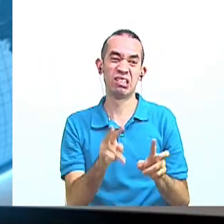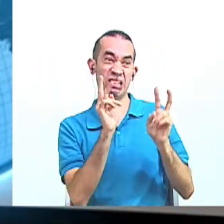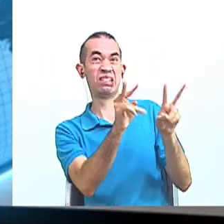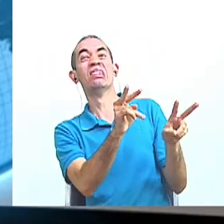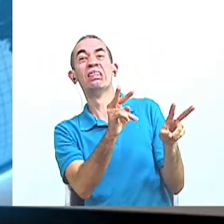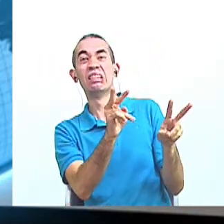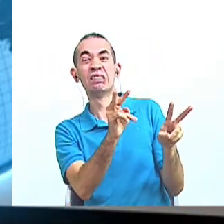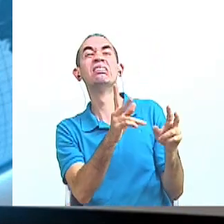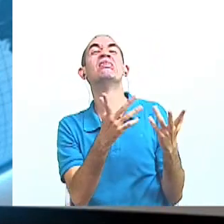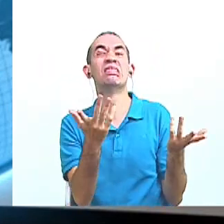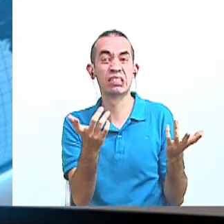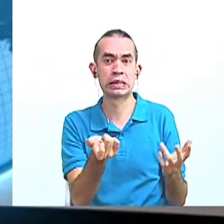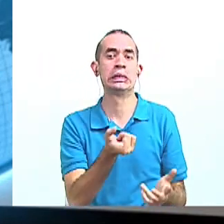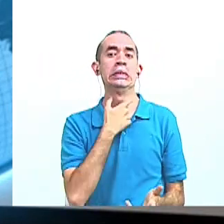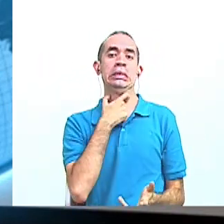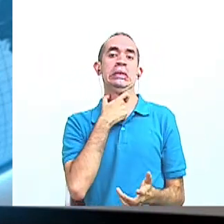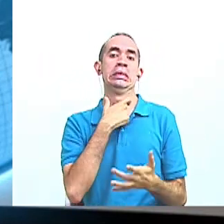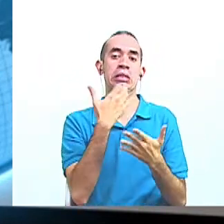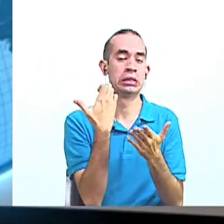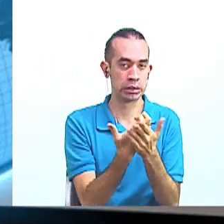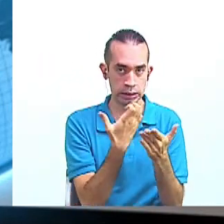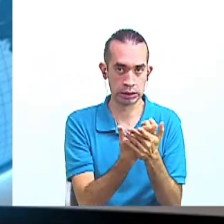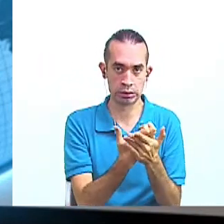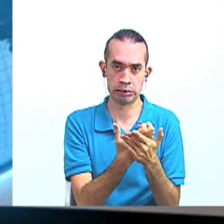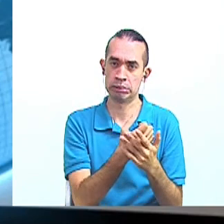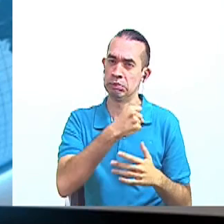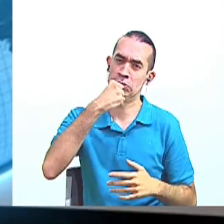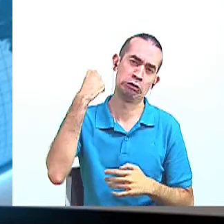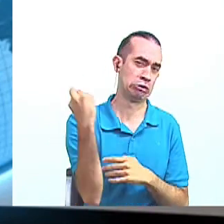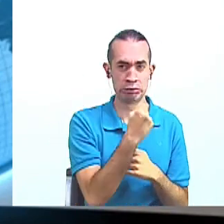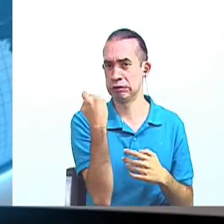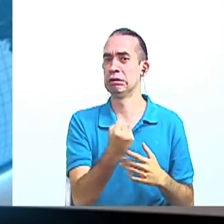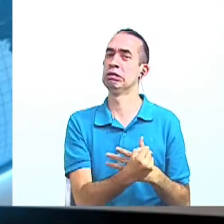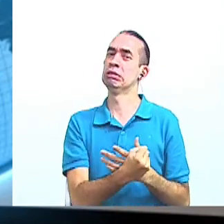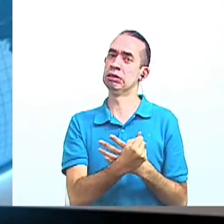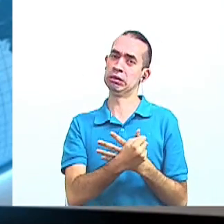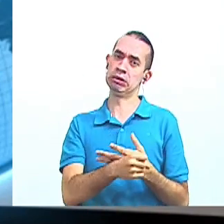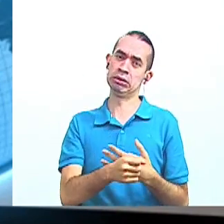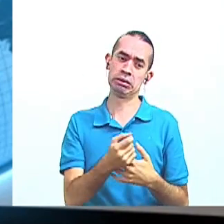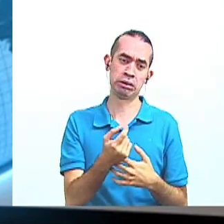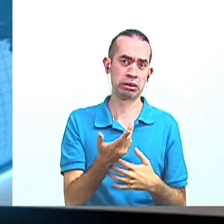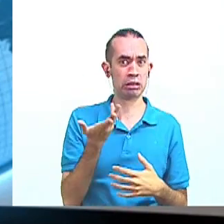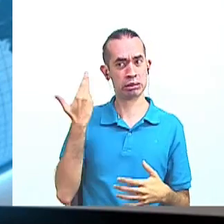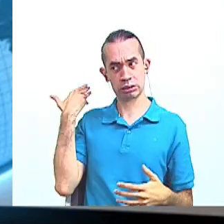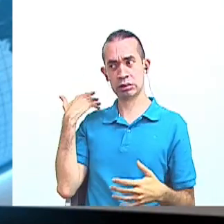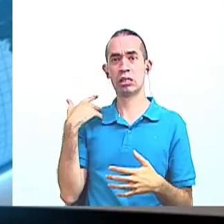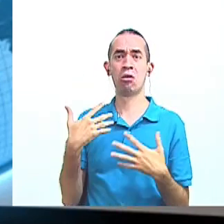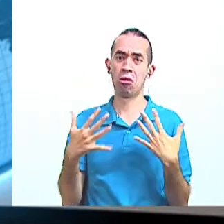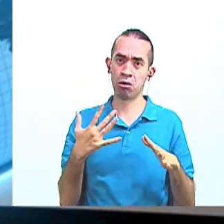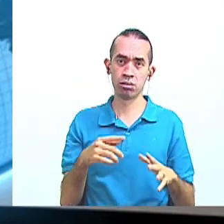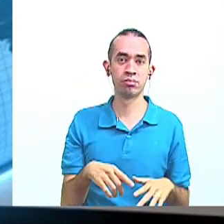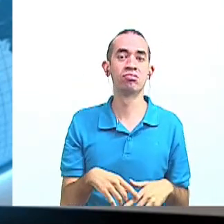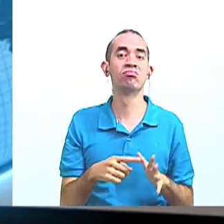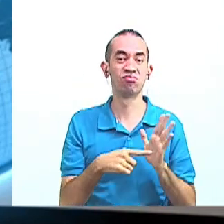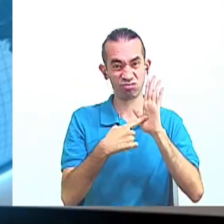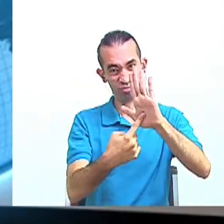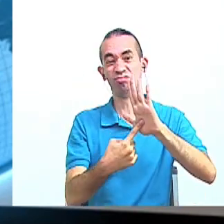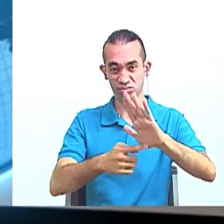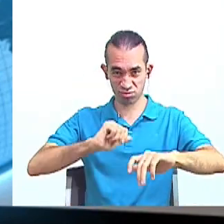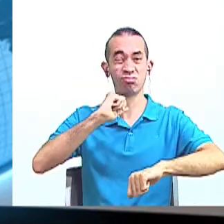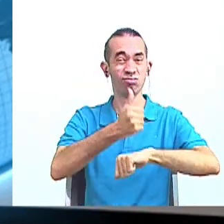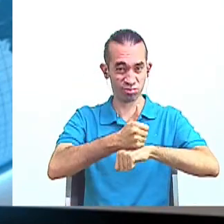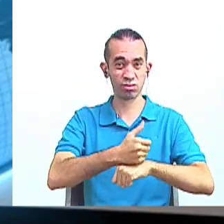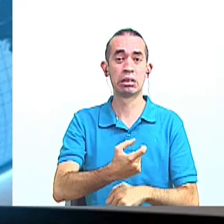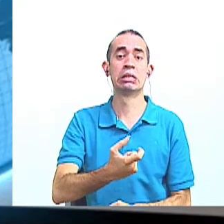consideran será la crisis económica más importante en los últimos años. Será conocida en lo sucesivo como